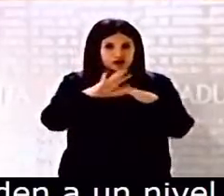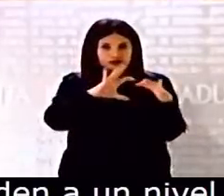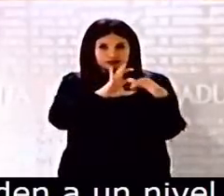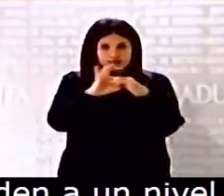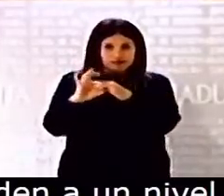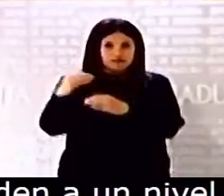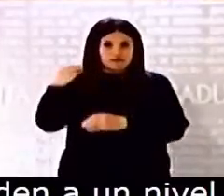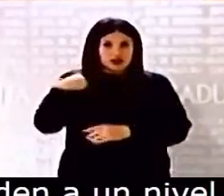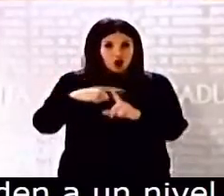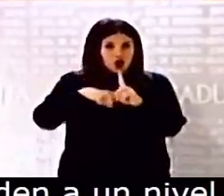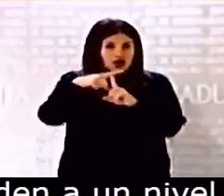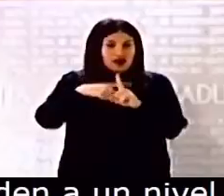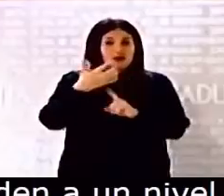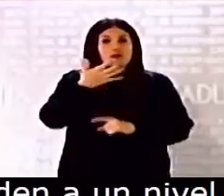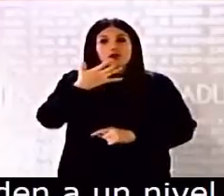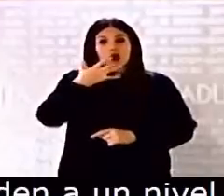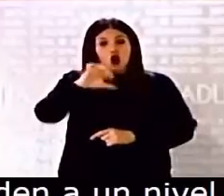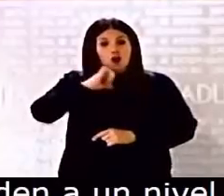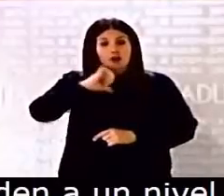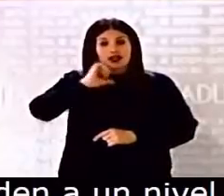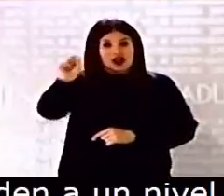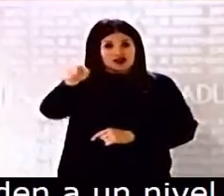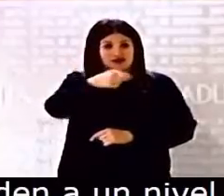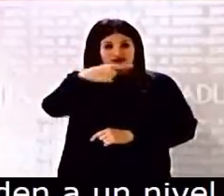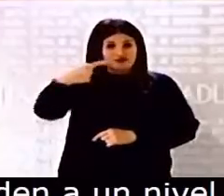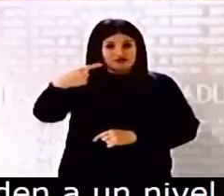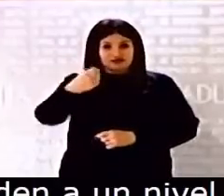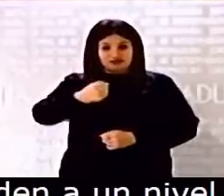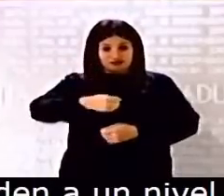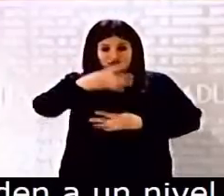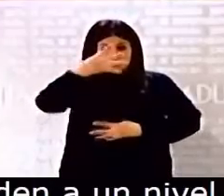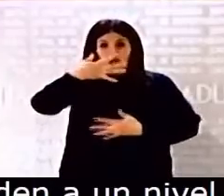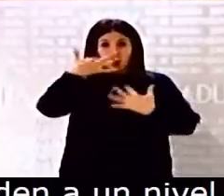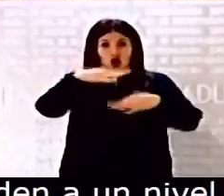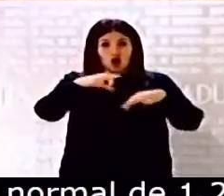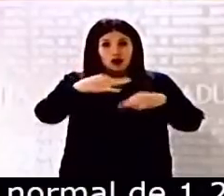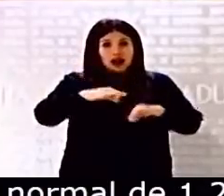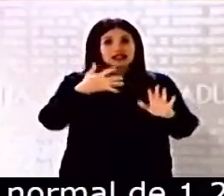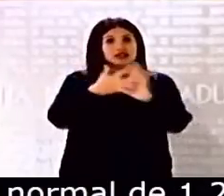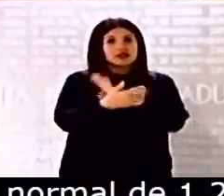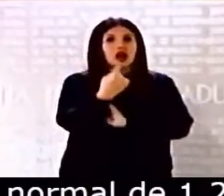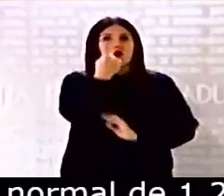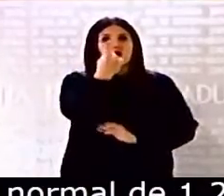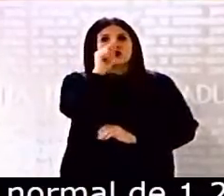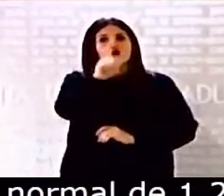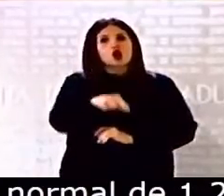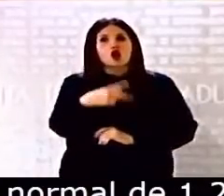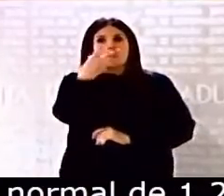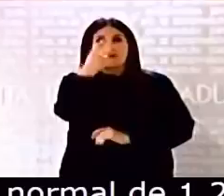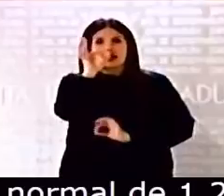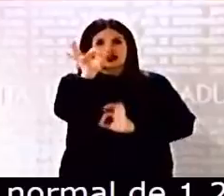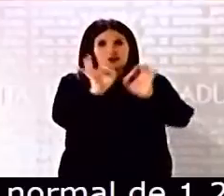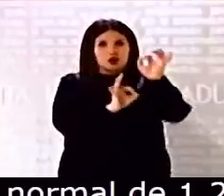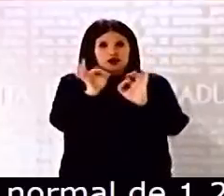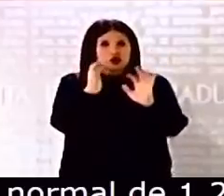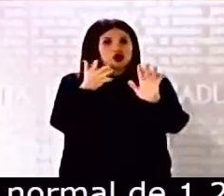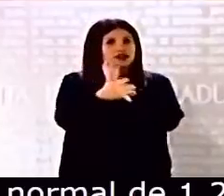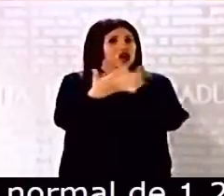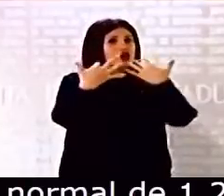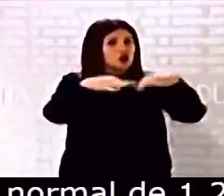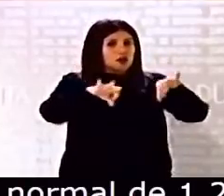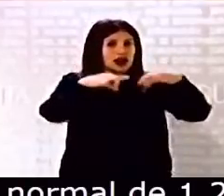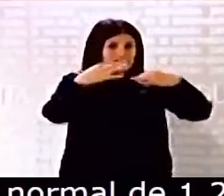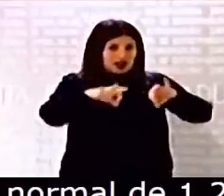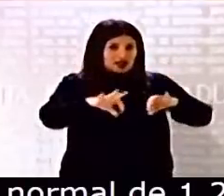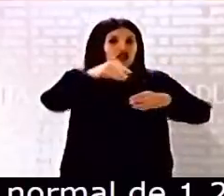de una planta normal de 1,20% de ocupación. Estamos dentro de la normalidad en los